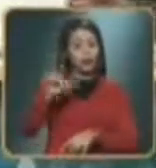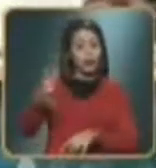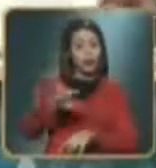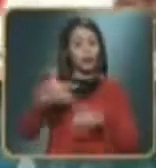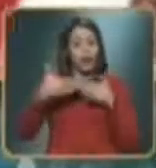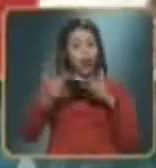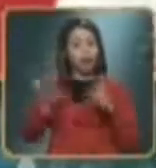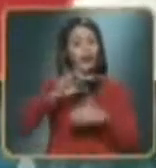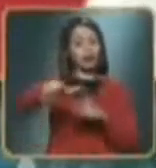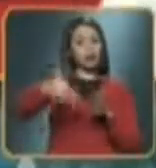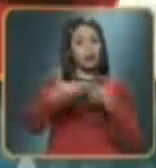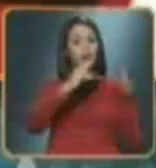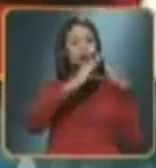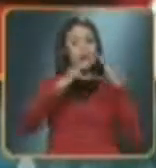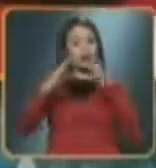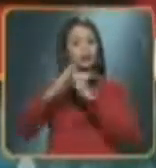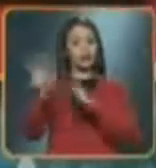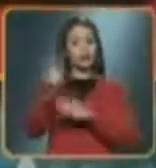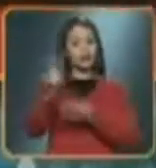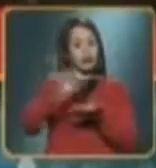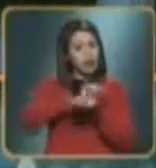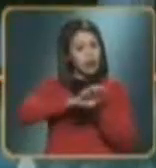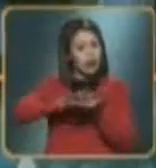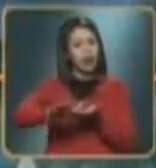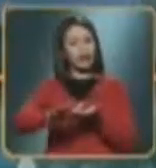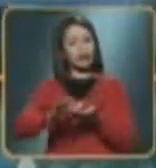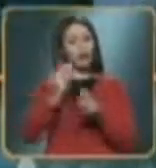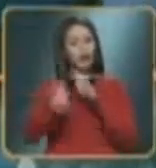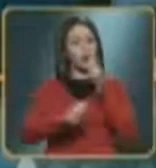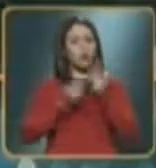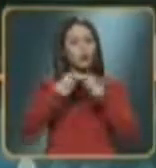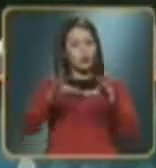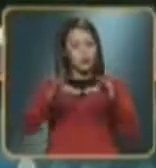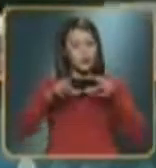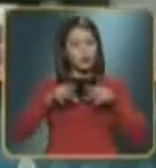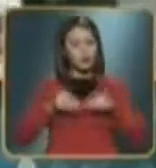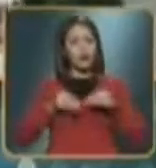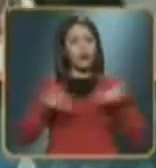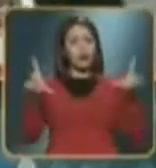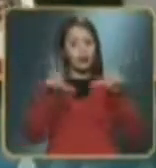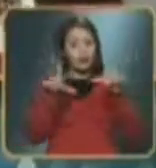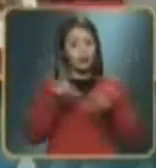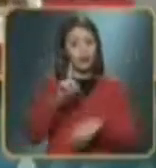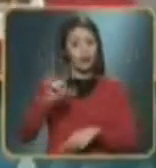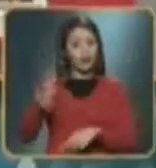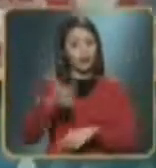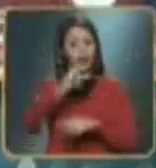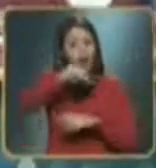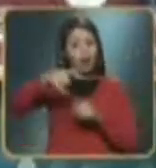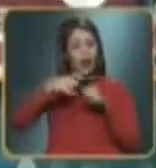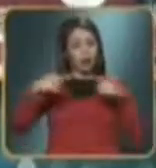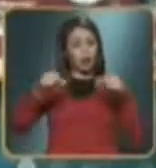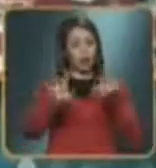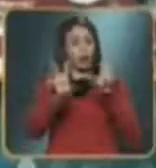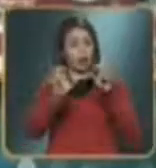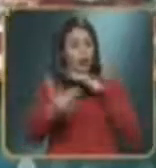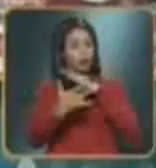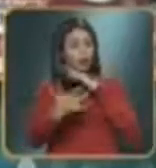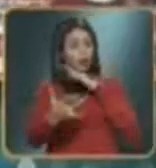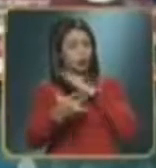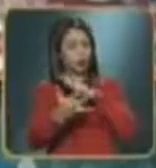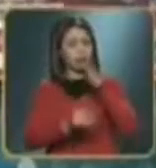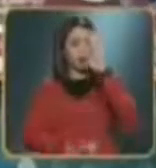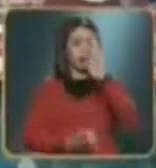abierta llegará a todos los hogares venezolanos de forma gratuita forma el estándar de televisión digital japonés con innovaciones